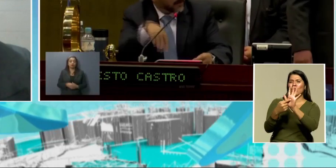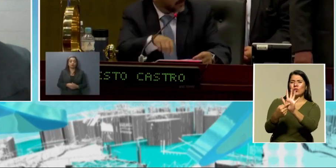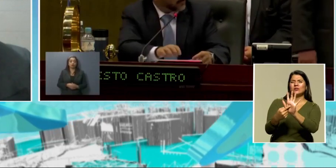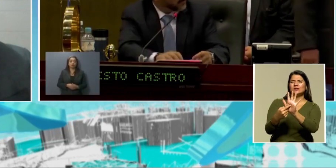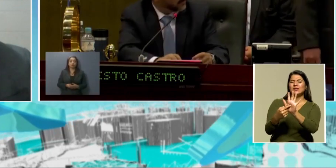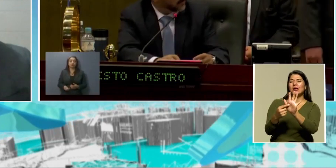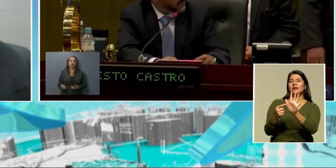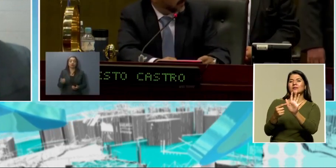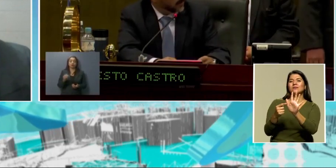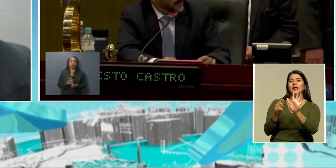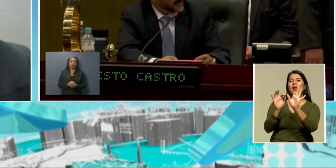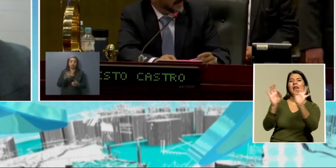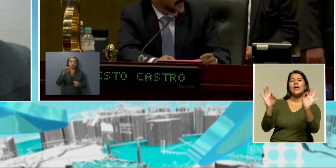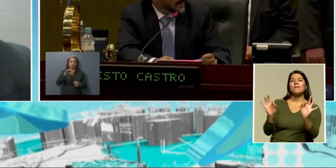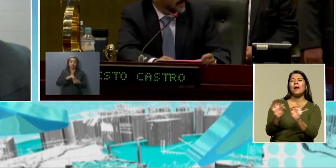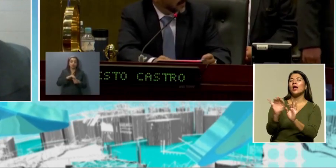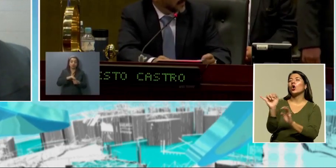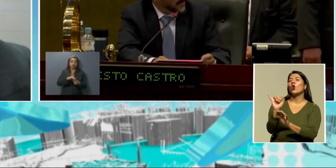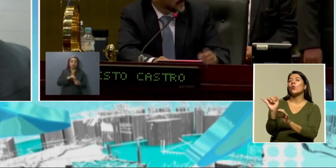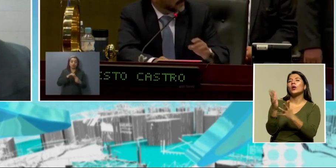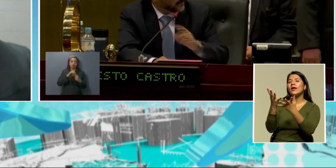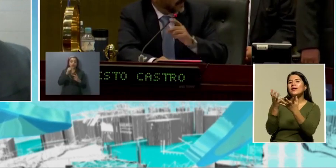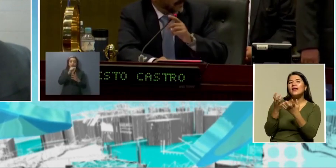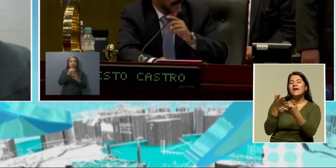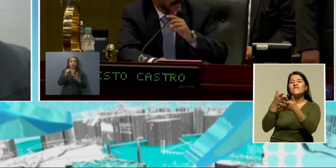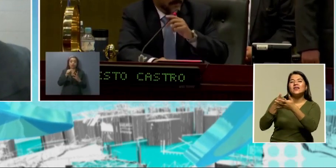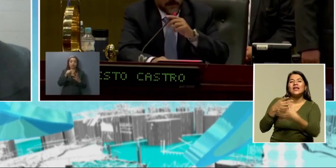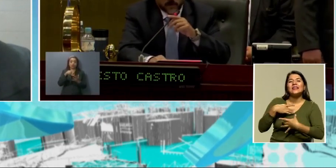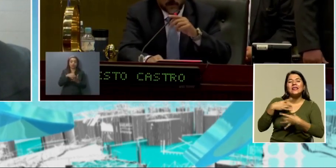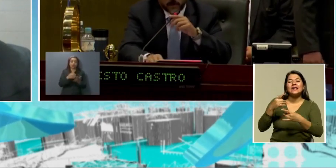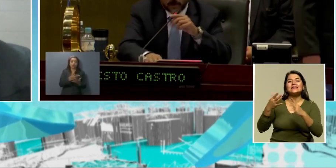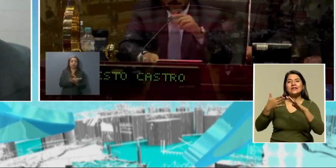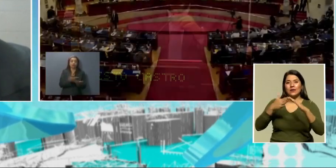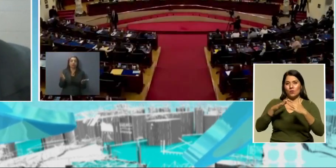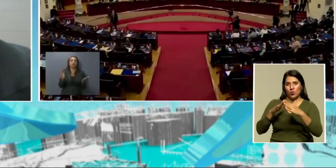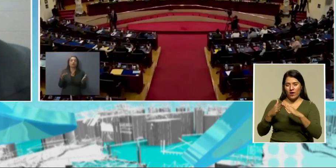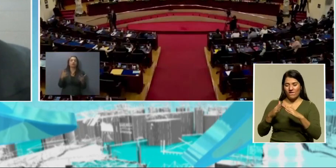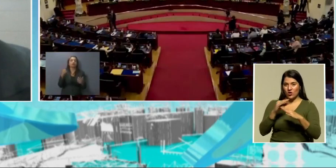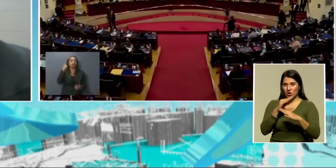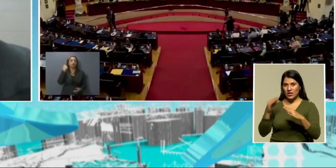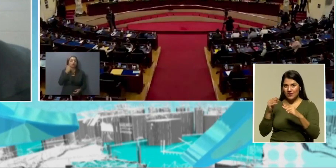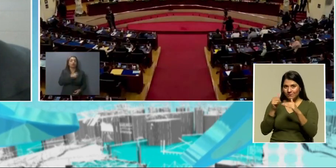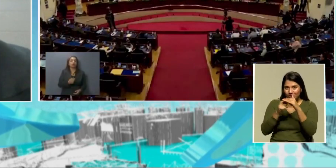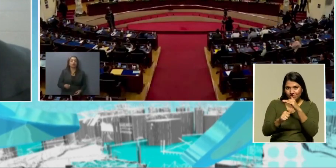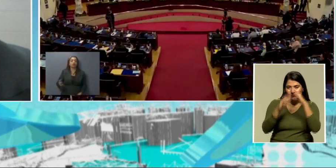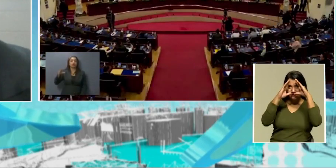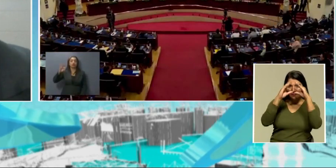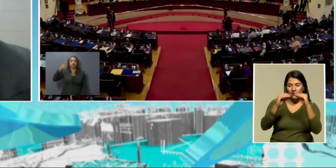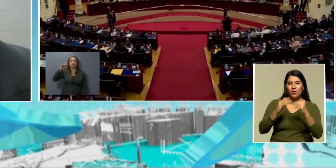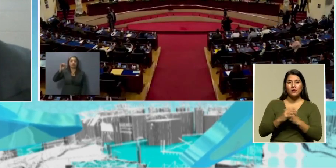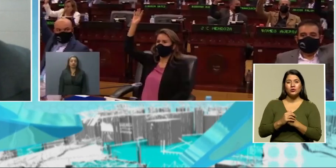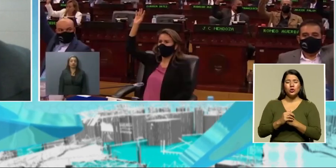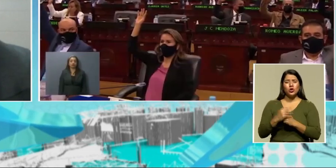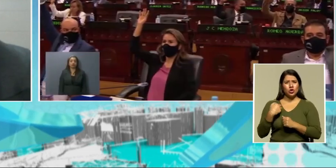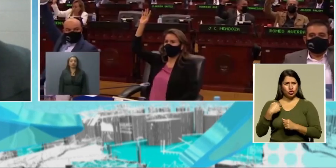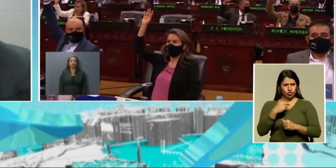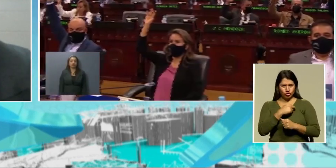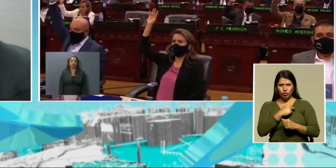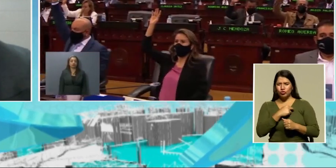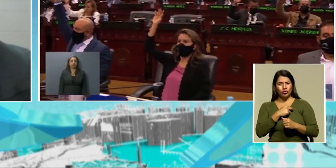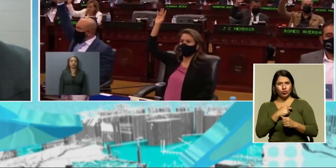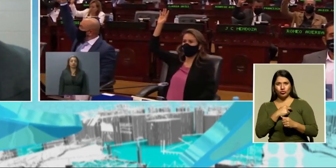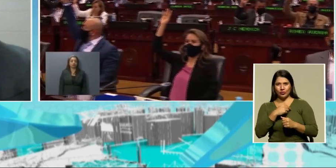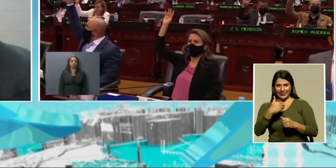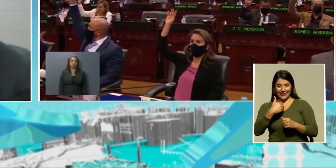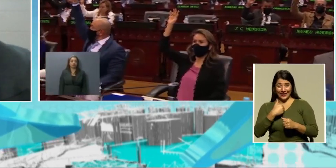del pueblo. En ese marco hemos recibido auditorías totalmente injustas